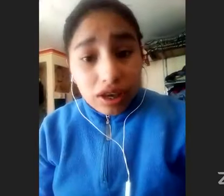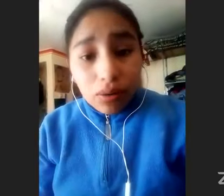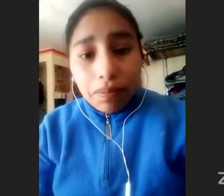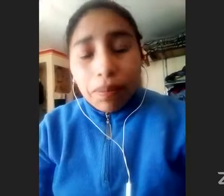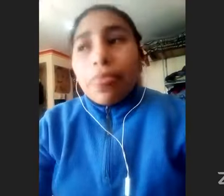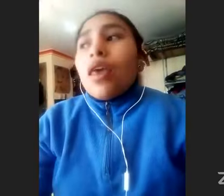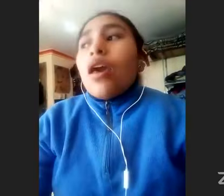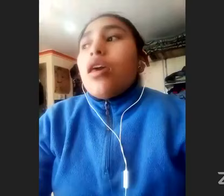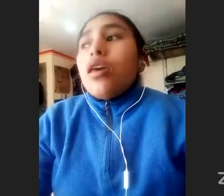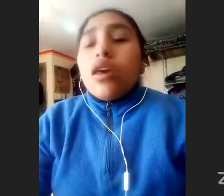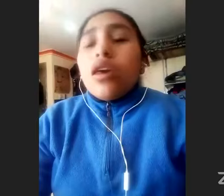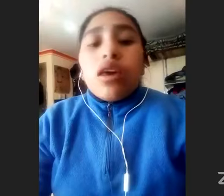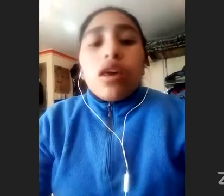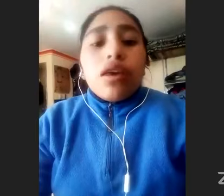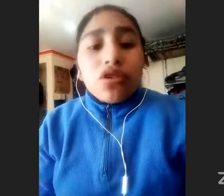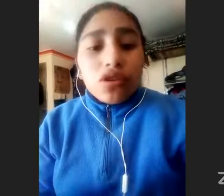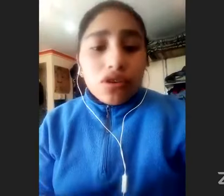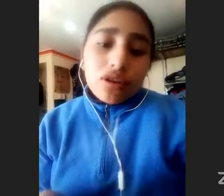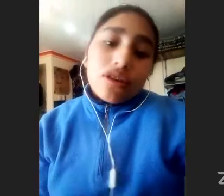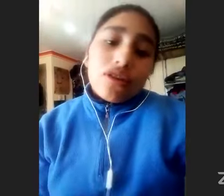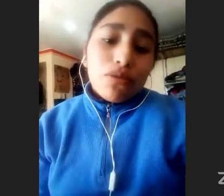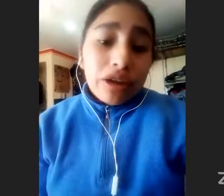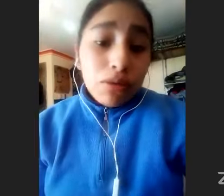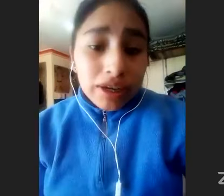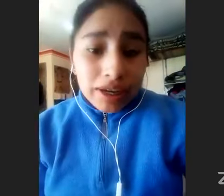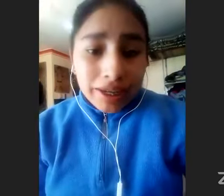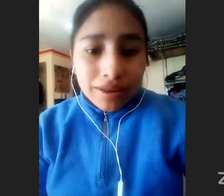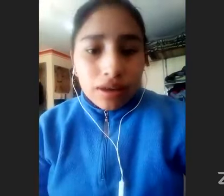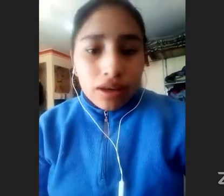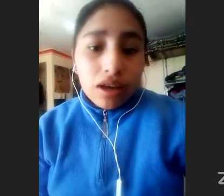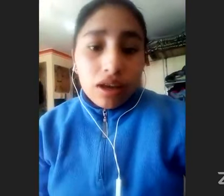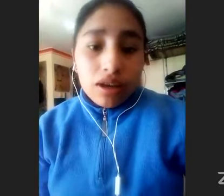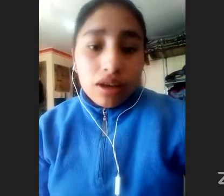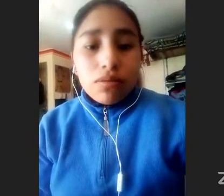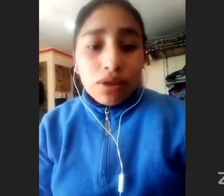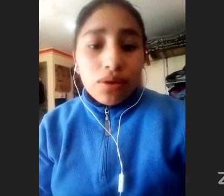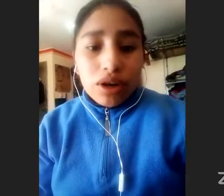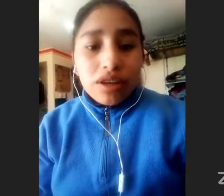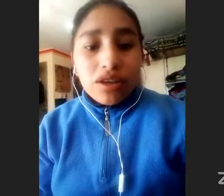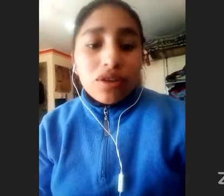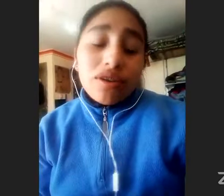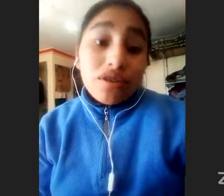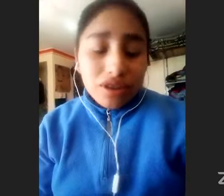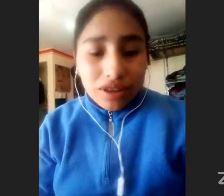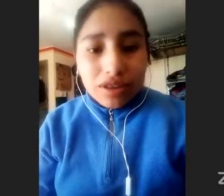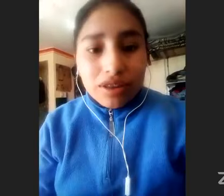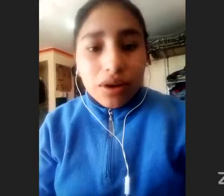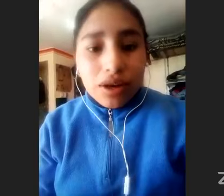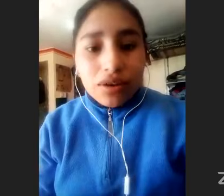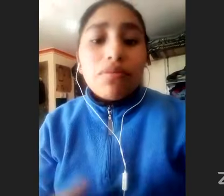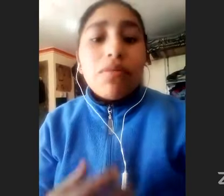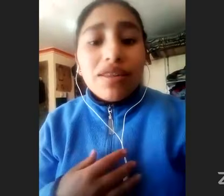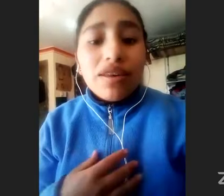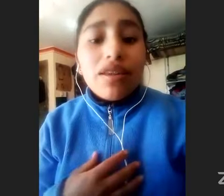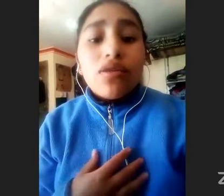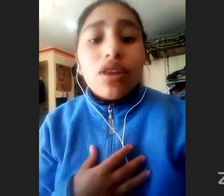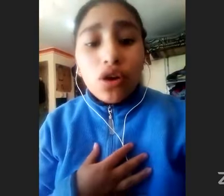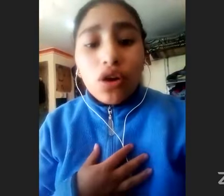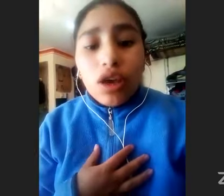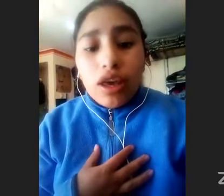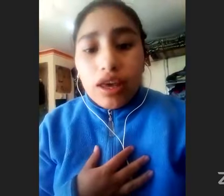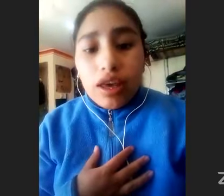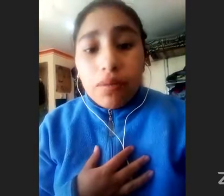de llallagua y nosotros somos el molde nats el que es el movimiento local de niños inocentes trabajadores que es mi base